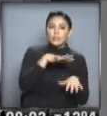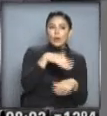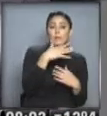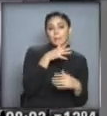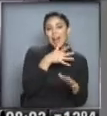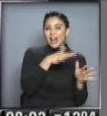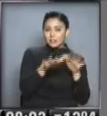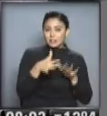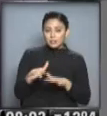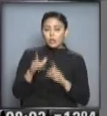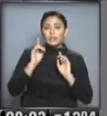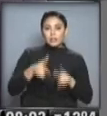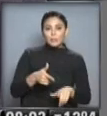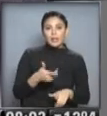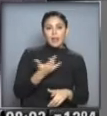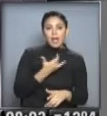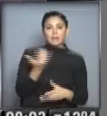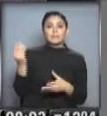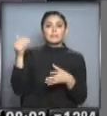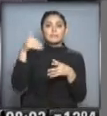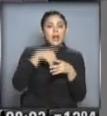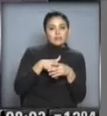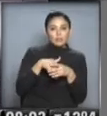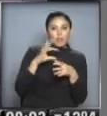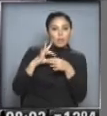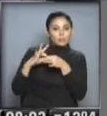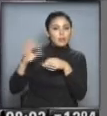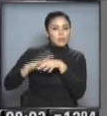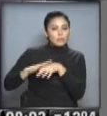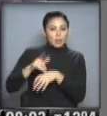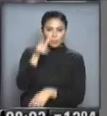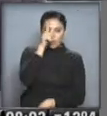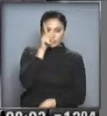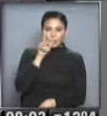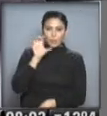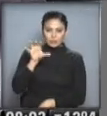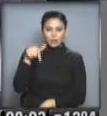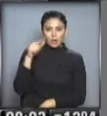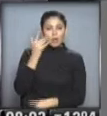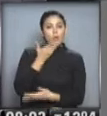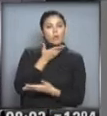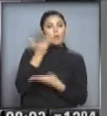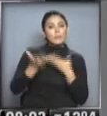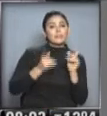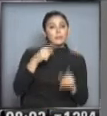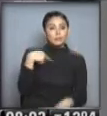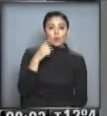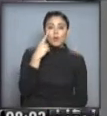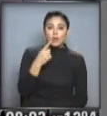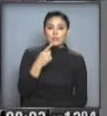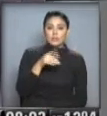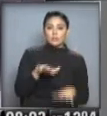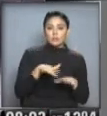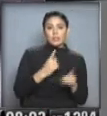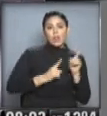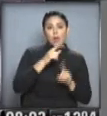similares, donde también existe alguna participación y vinculación de la policía bonaerense. Estuvimos compartiendo y conociendo el caso